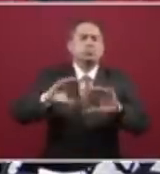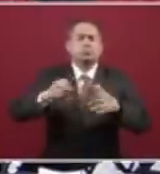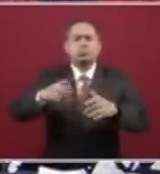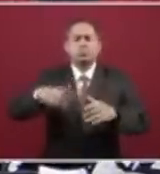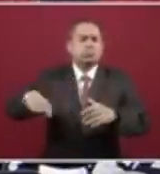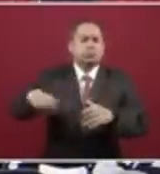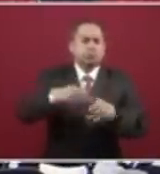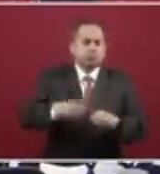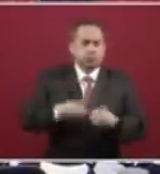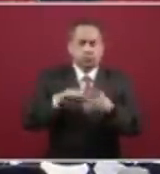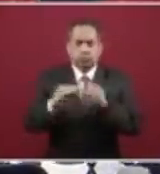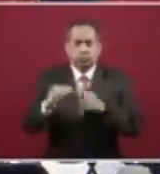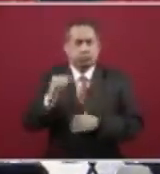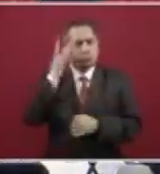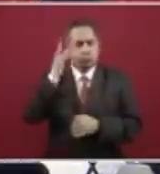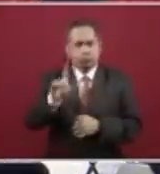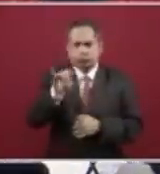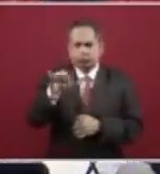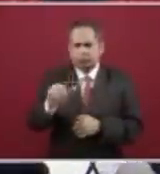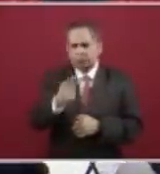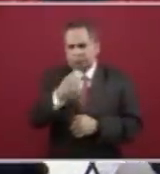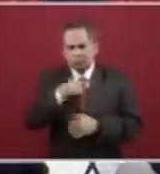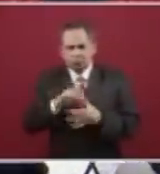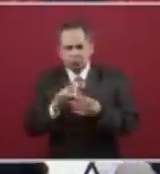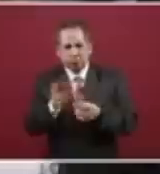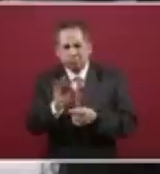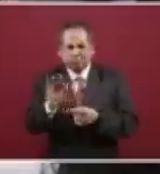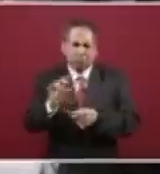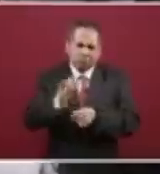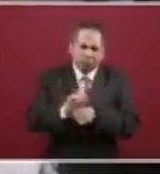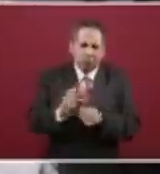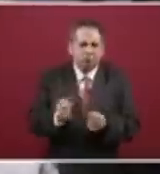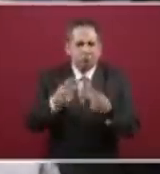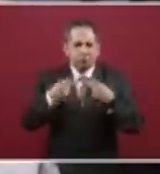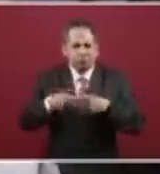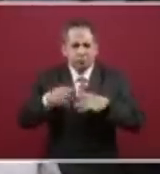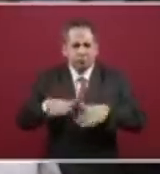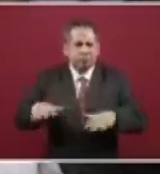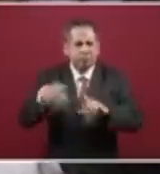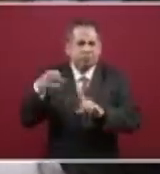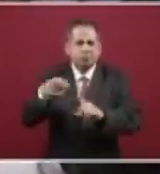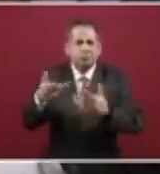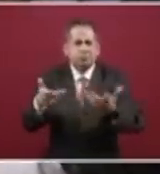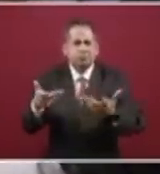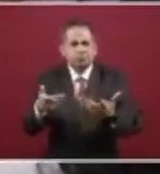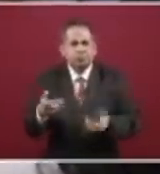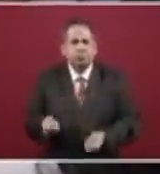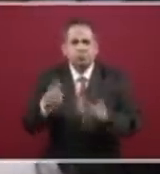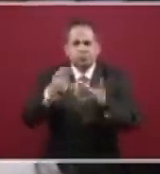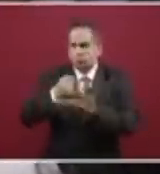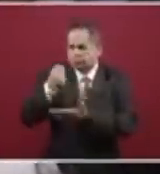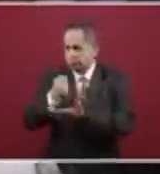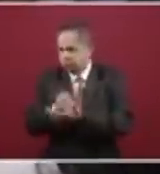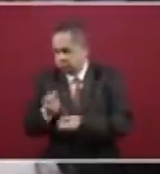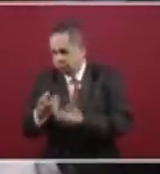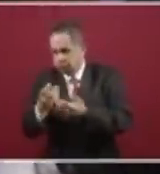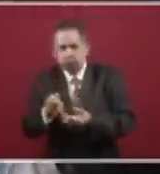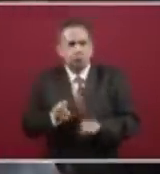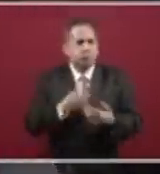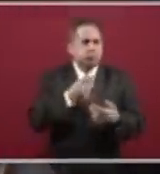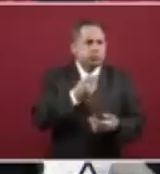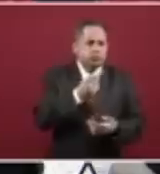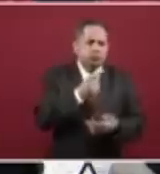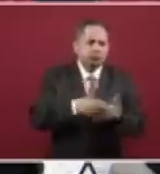vienen el alrededor de santalucía me puede precisar las fechas la población objetivo y cuánto se aprobaron y cuántos rechazaron